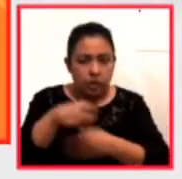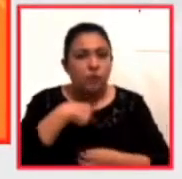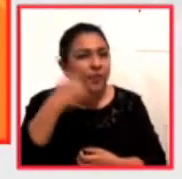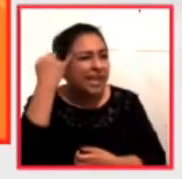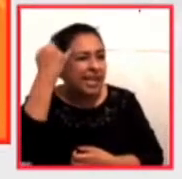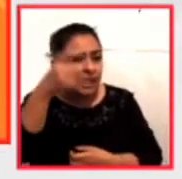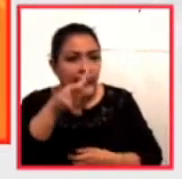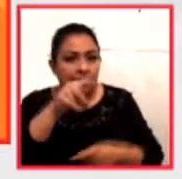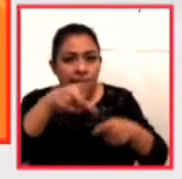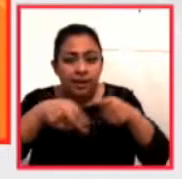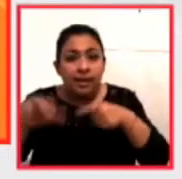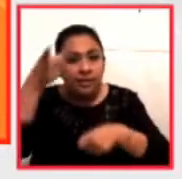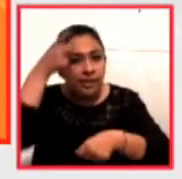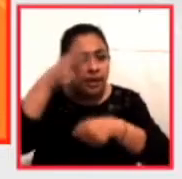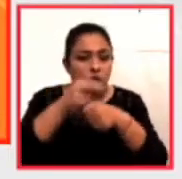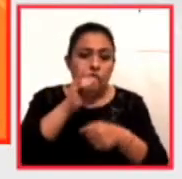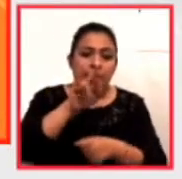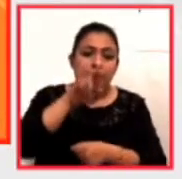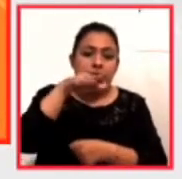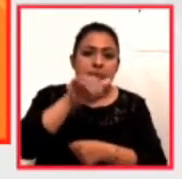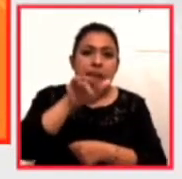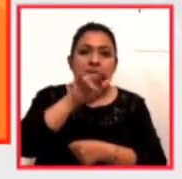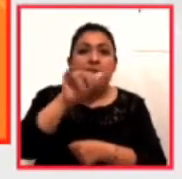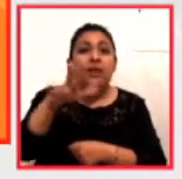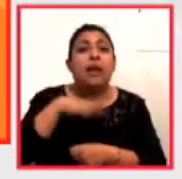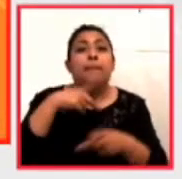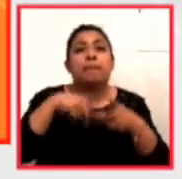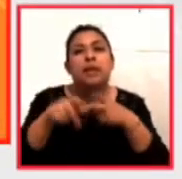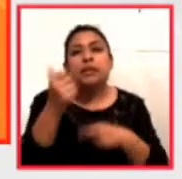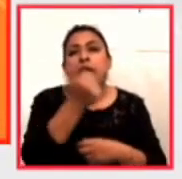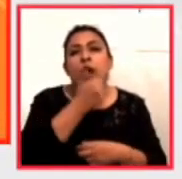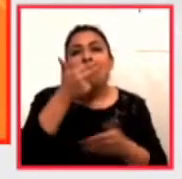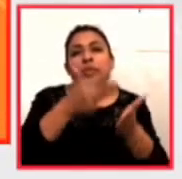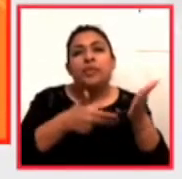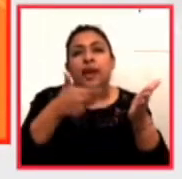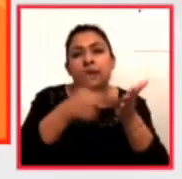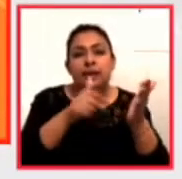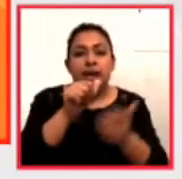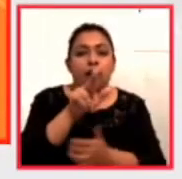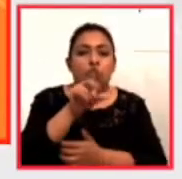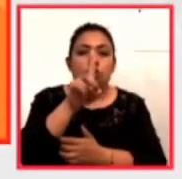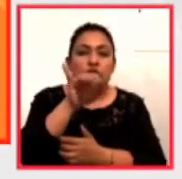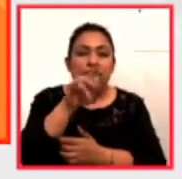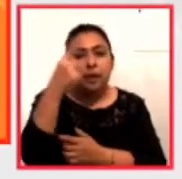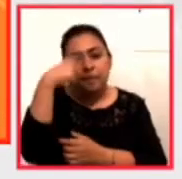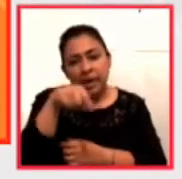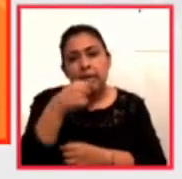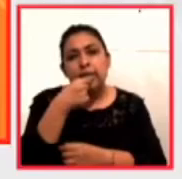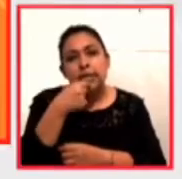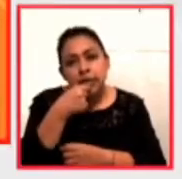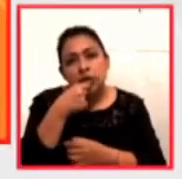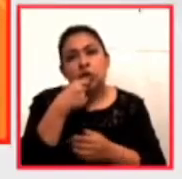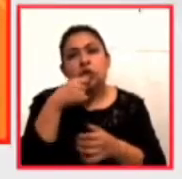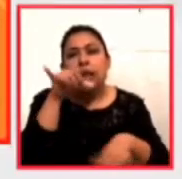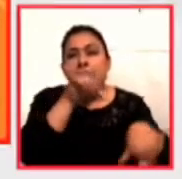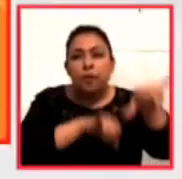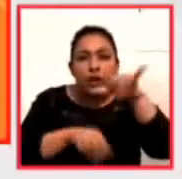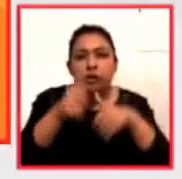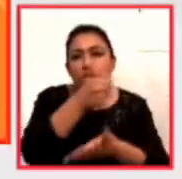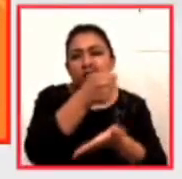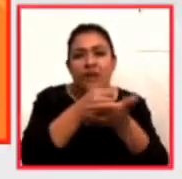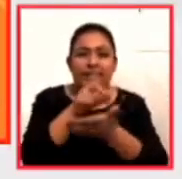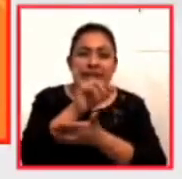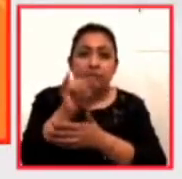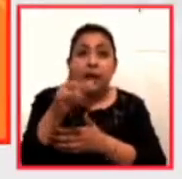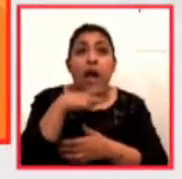dirigida por Irma Ávila, surgió con los alumnos del taller de producción audiovisual para niños del Laboratorio de Ciudadanía Digital, que se impartió